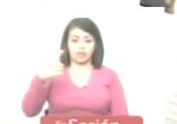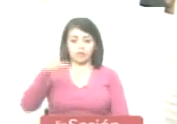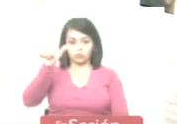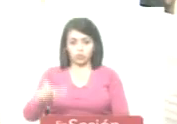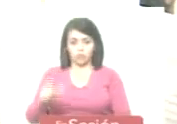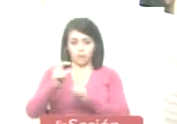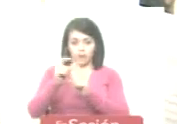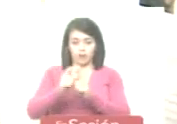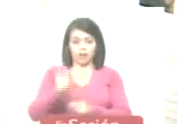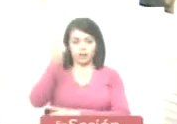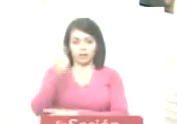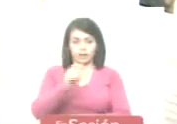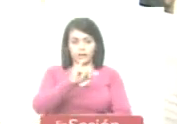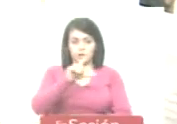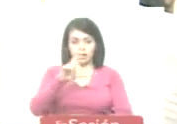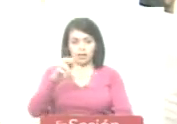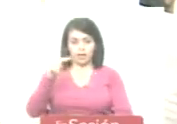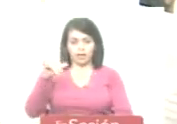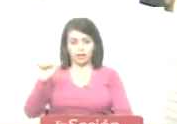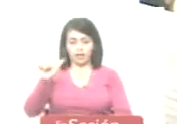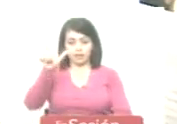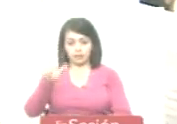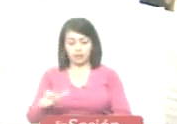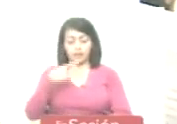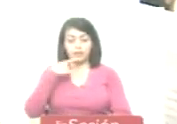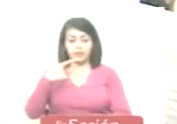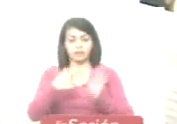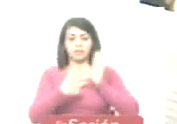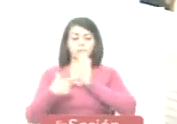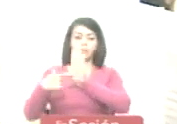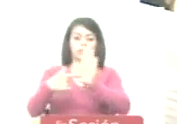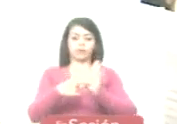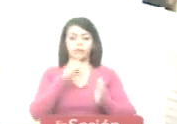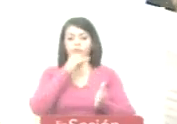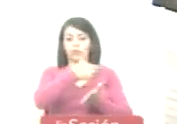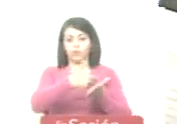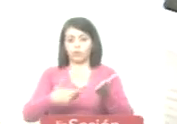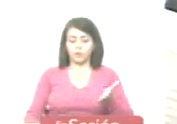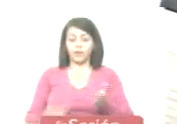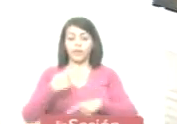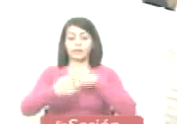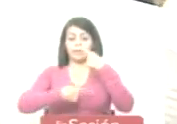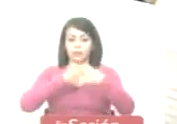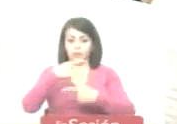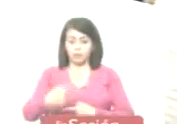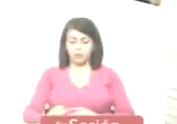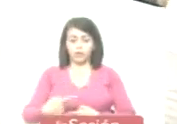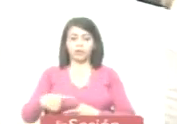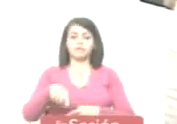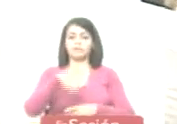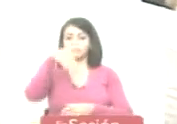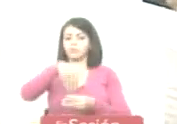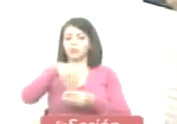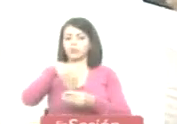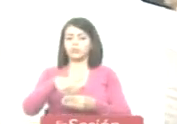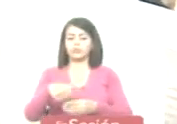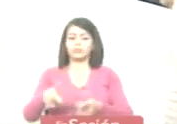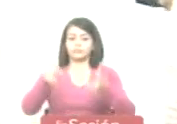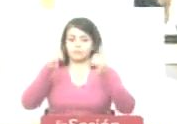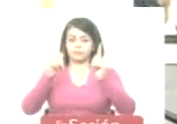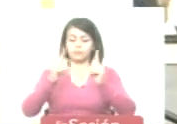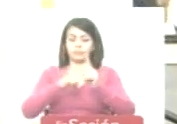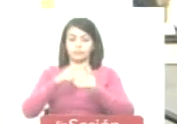a la diputada Ilenia Medina Carrasco, quien presentó el informe. A continuación, sometió a votación la